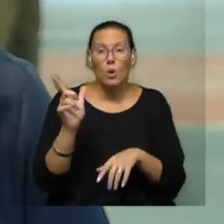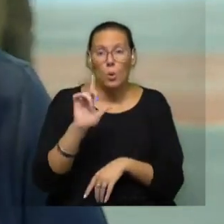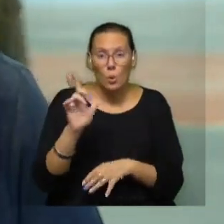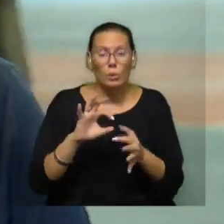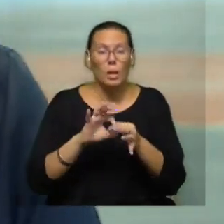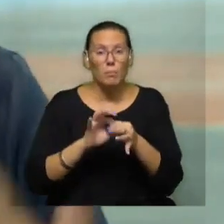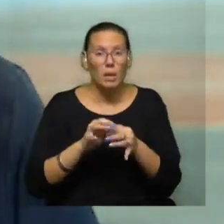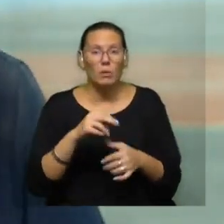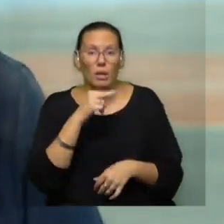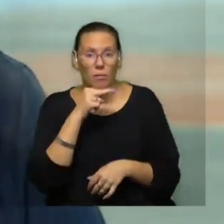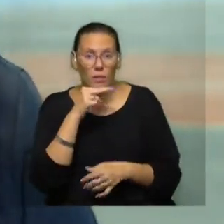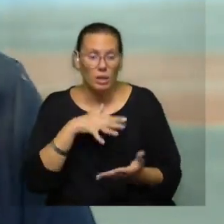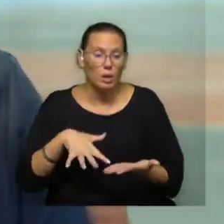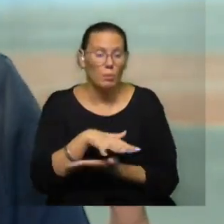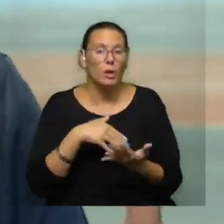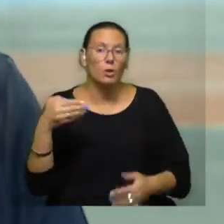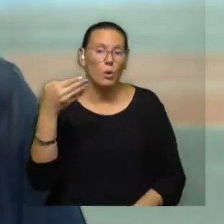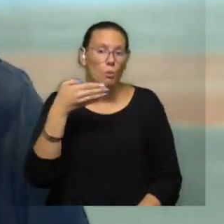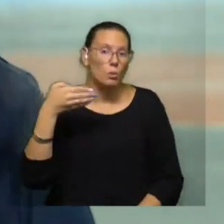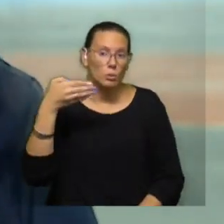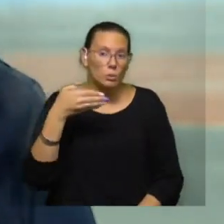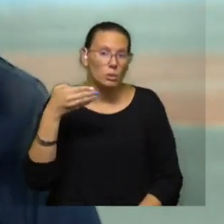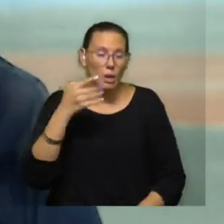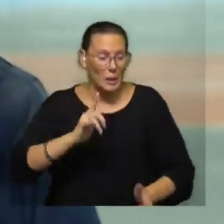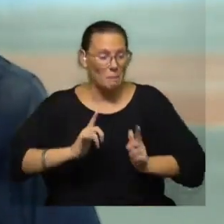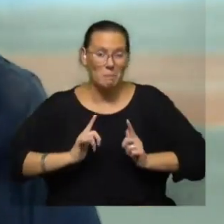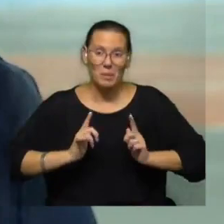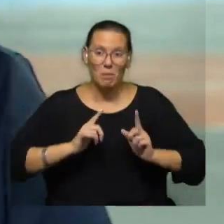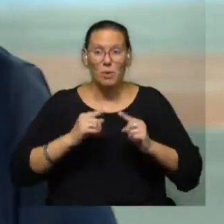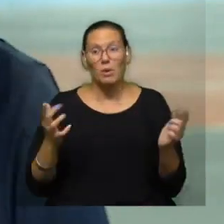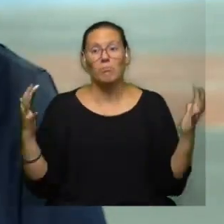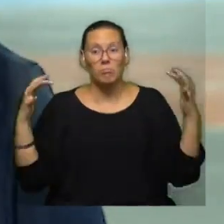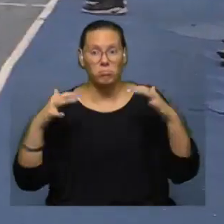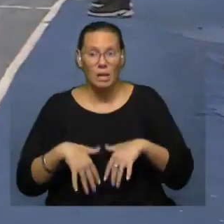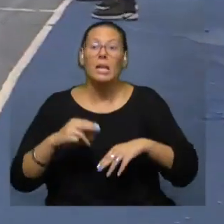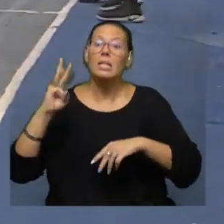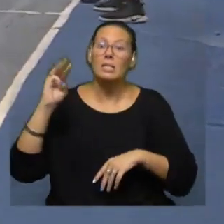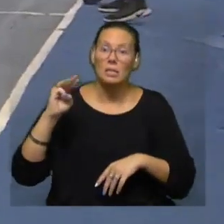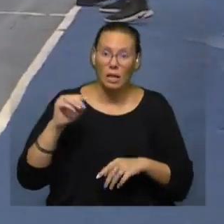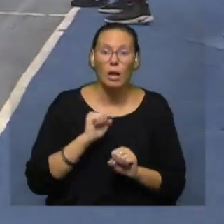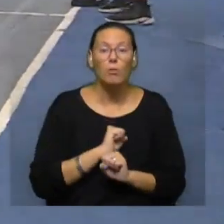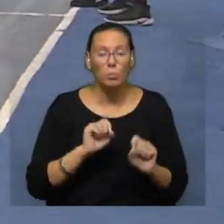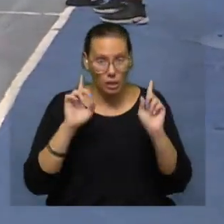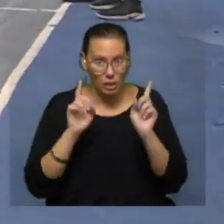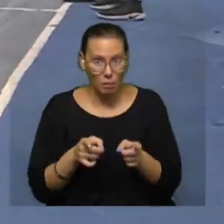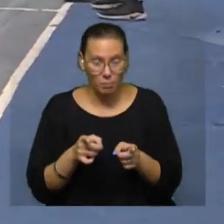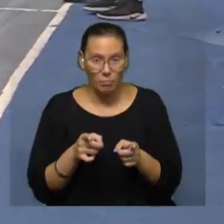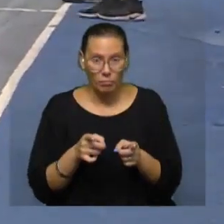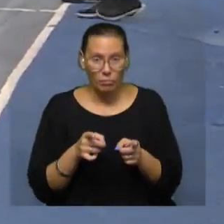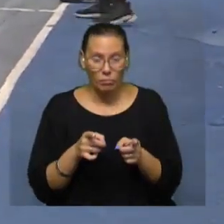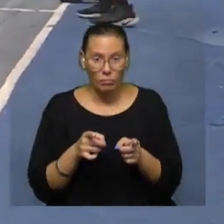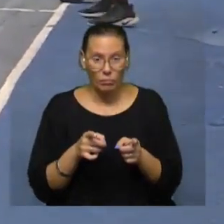y viernes. Estamos en el barrio Buceo. Así que bueno, los esperamos cuando quieran. En Instagram nos pueden seguir ahí también. Tenemos